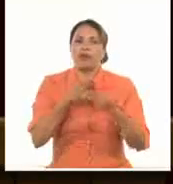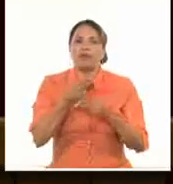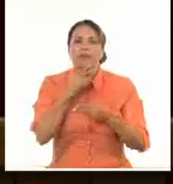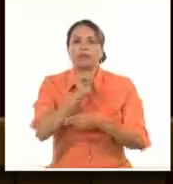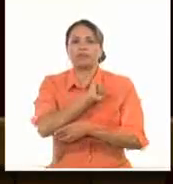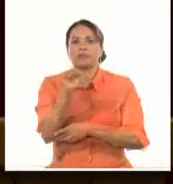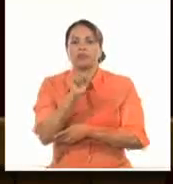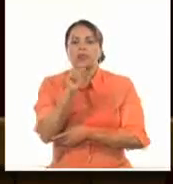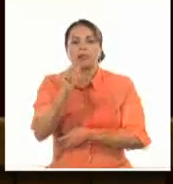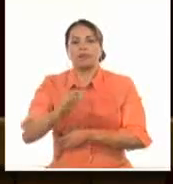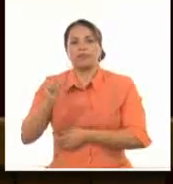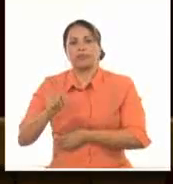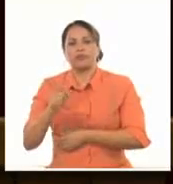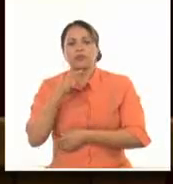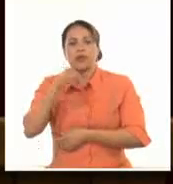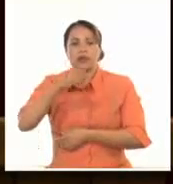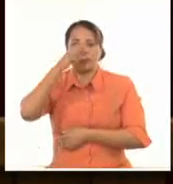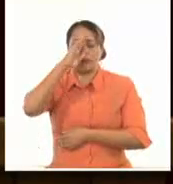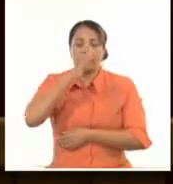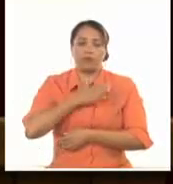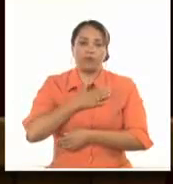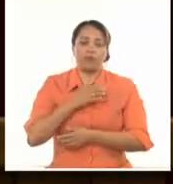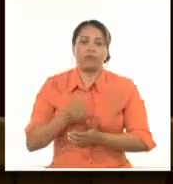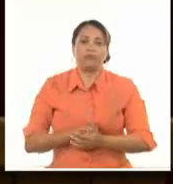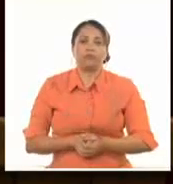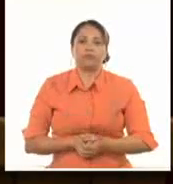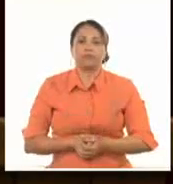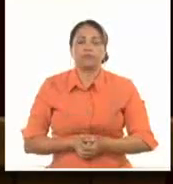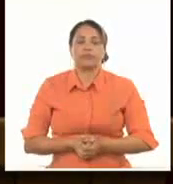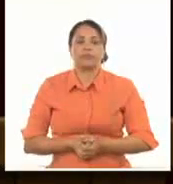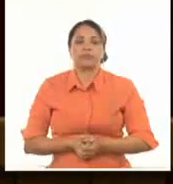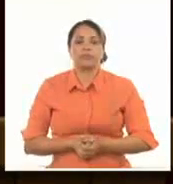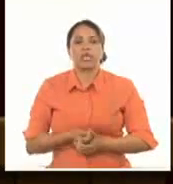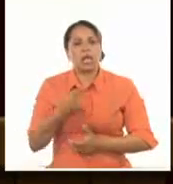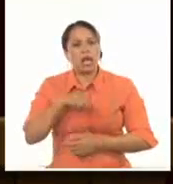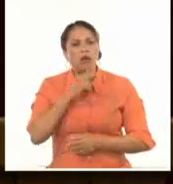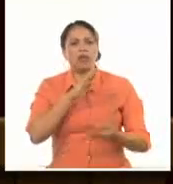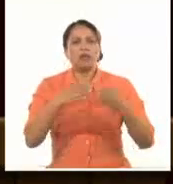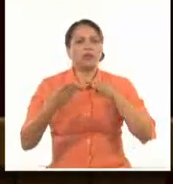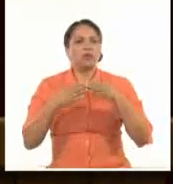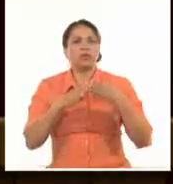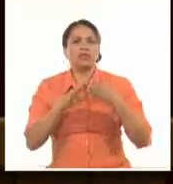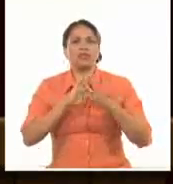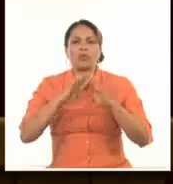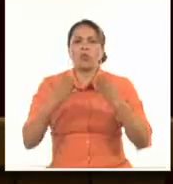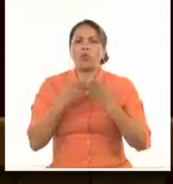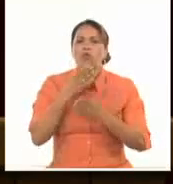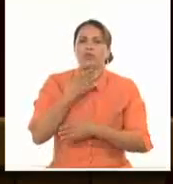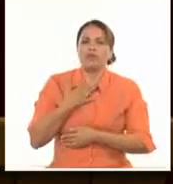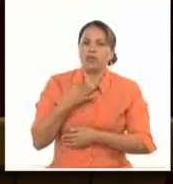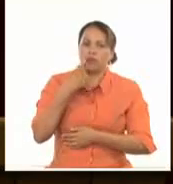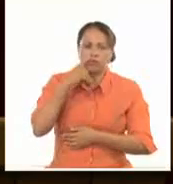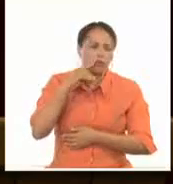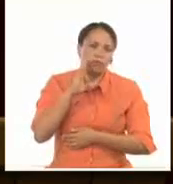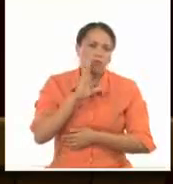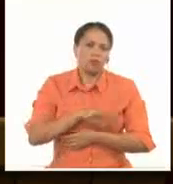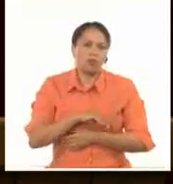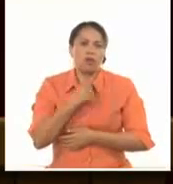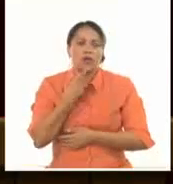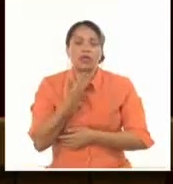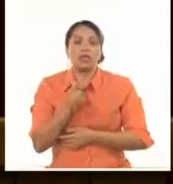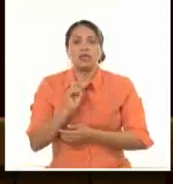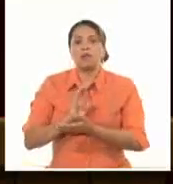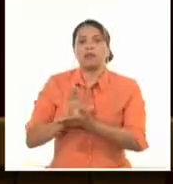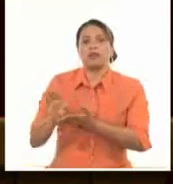personal en su patria. No vamos a discutir la relatividad de esas aspiraciones ni a renegar de esos hijos de Cuba que eligieron